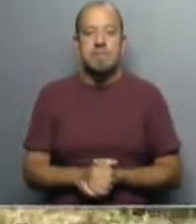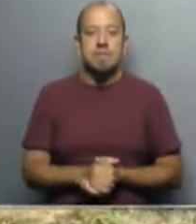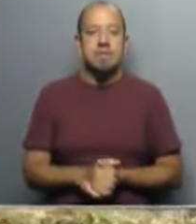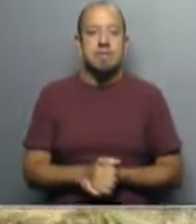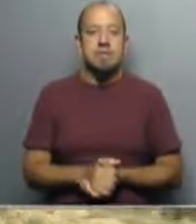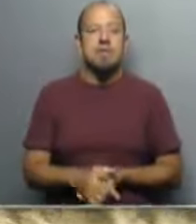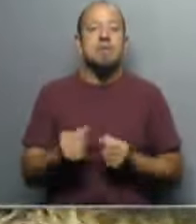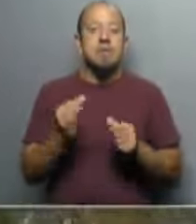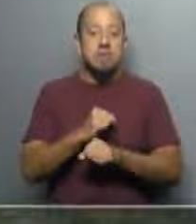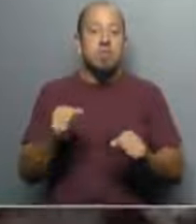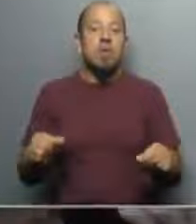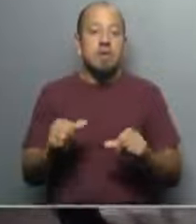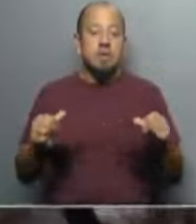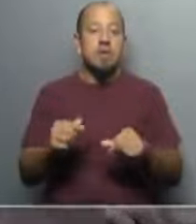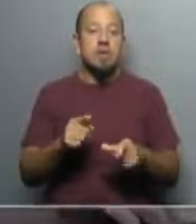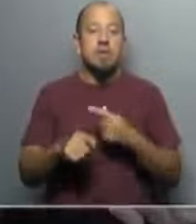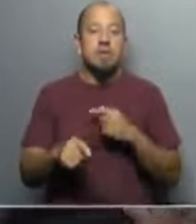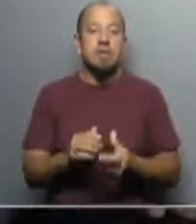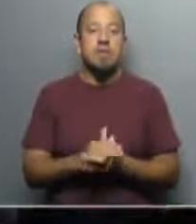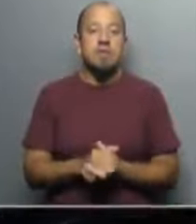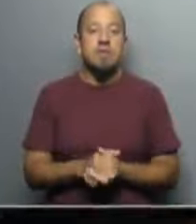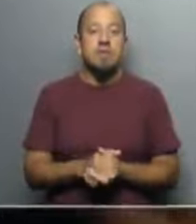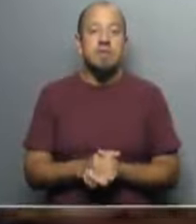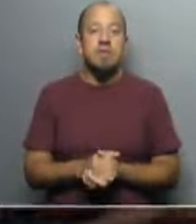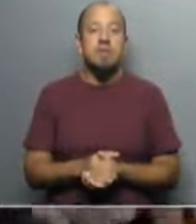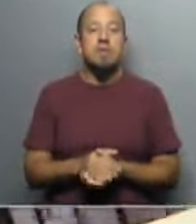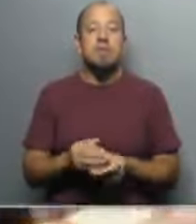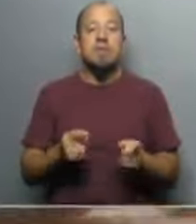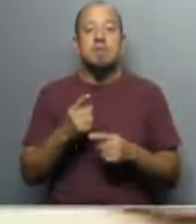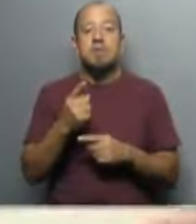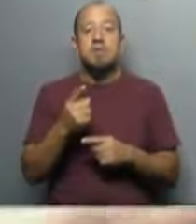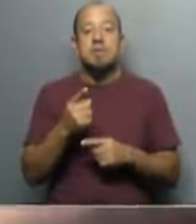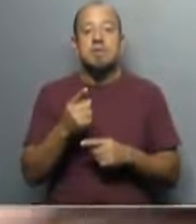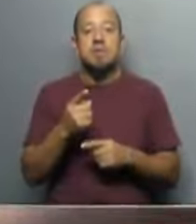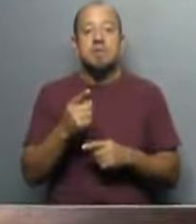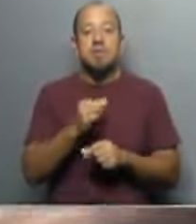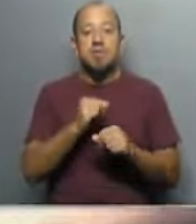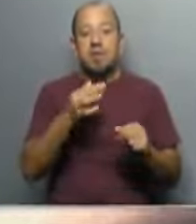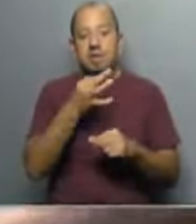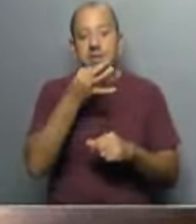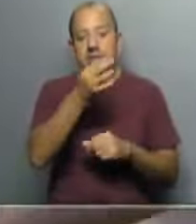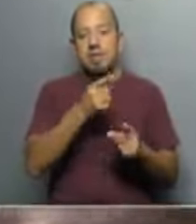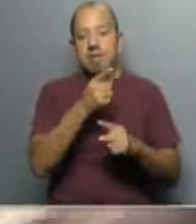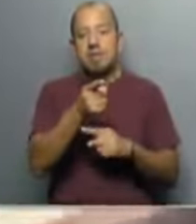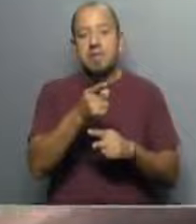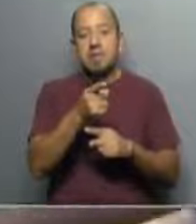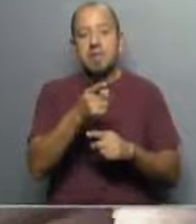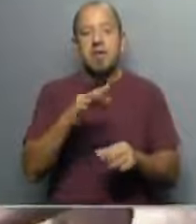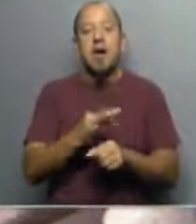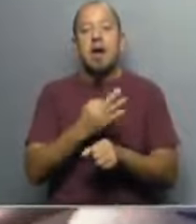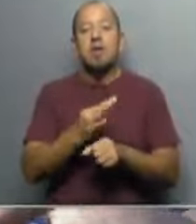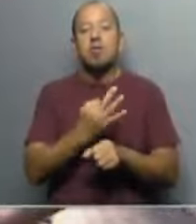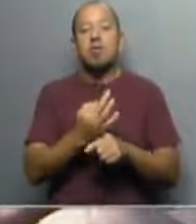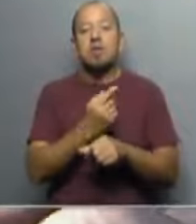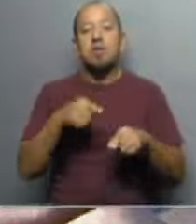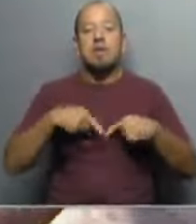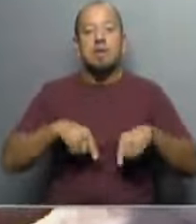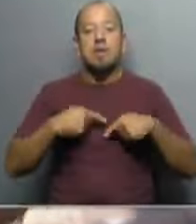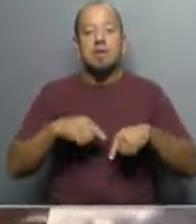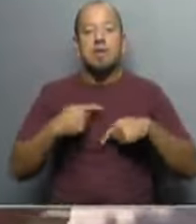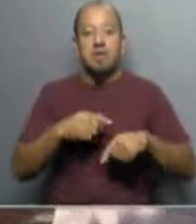momento se puede gestionar, capaz, y sale. A decirle a Carocó que... No, unos parrilleritos, que los vecinos